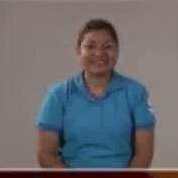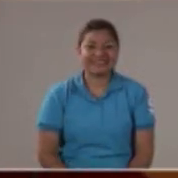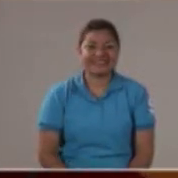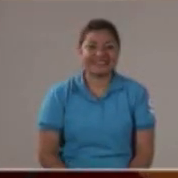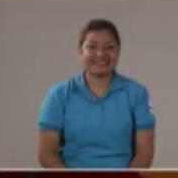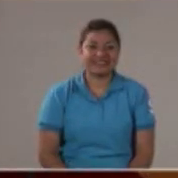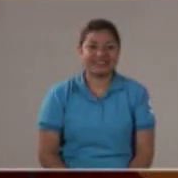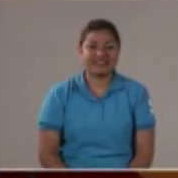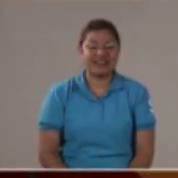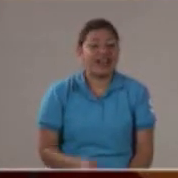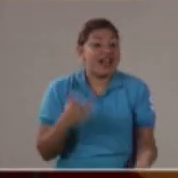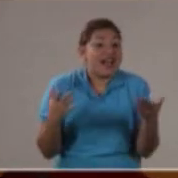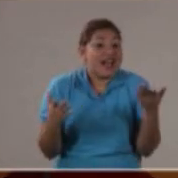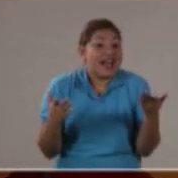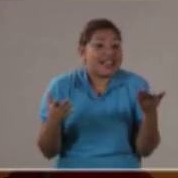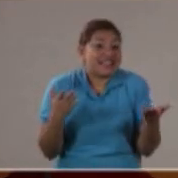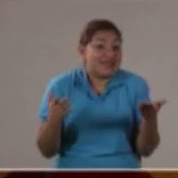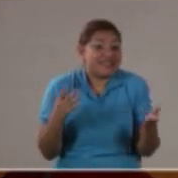Todo hace mal ahora.